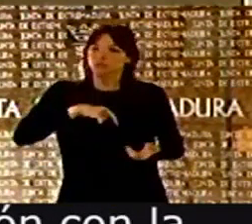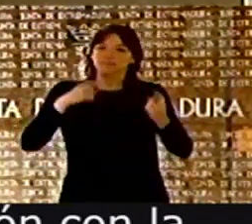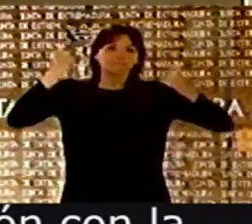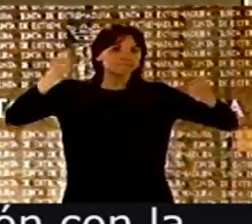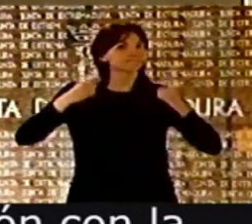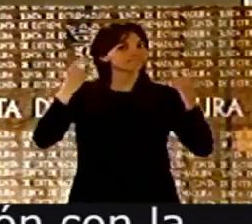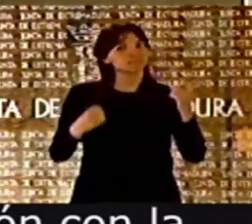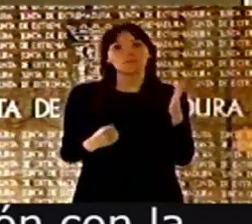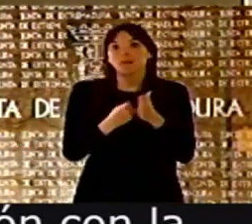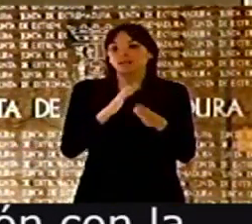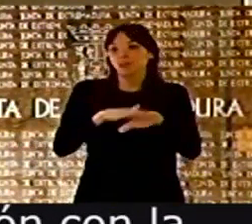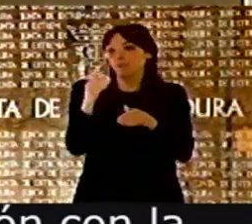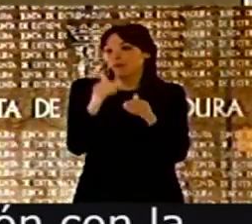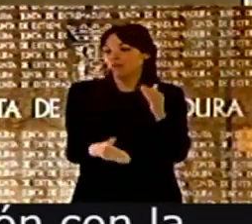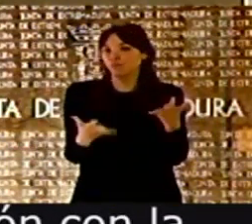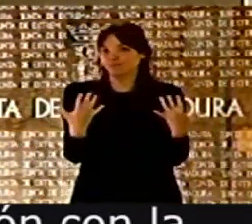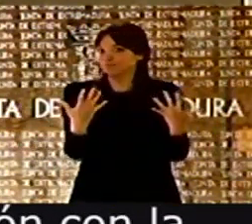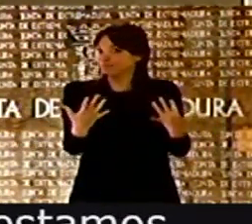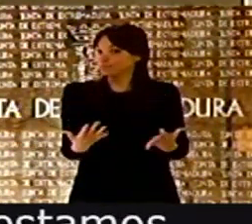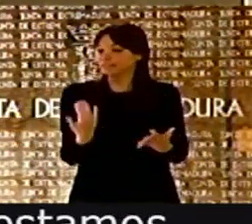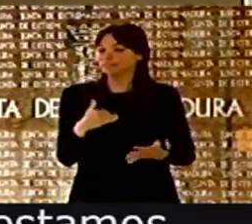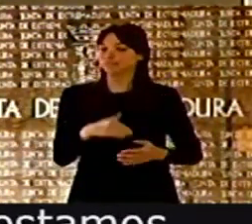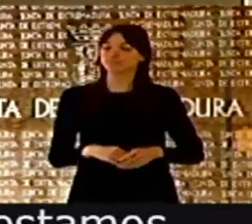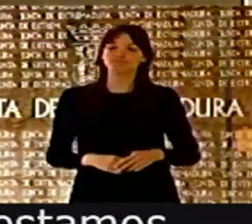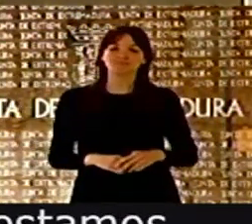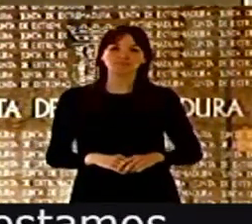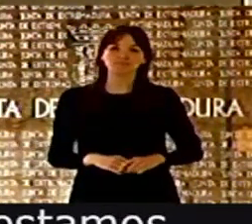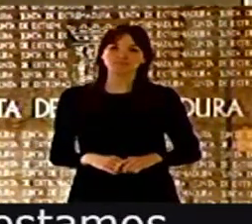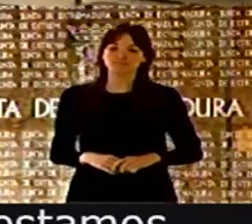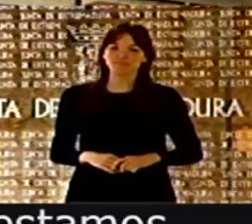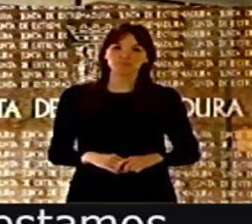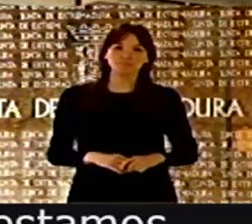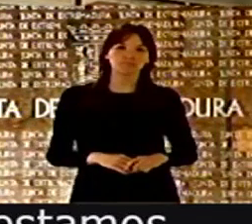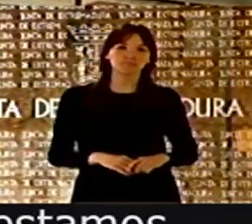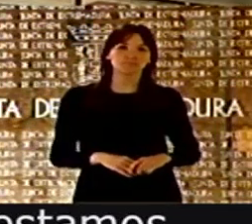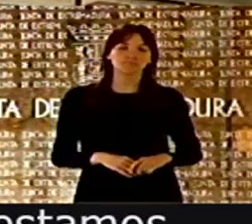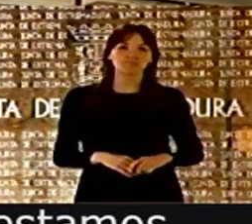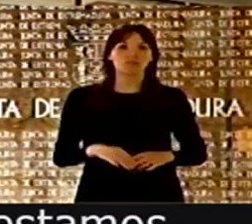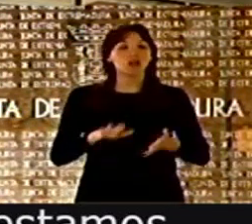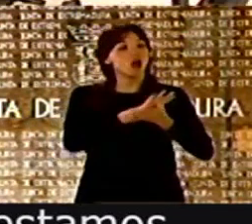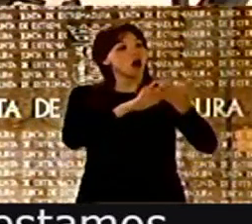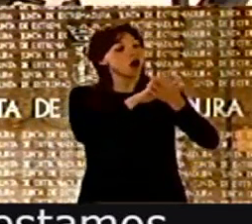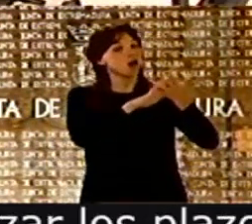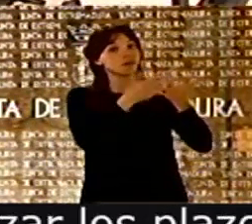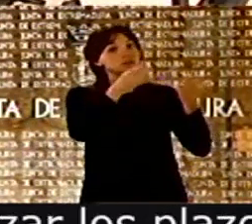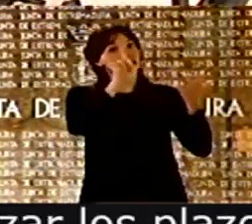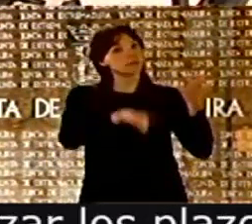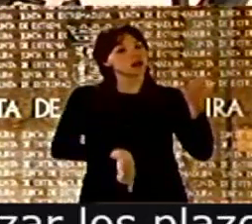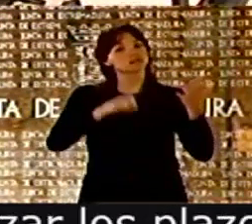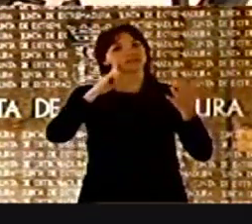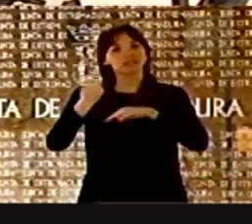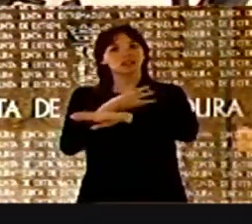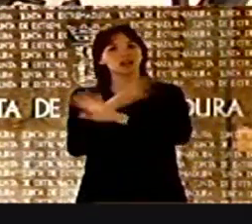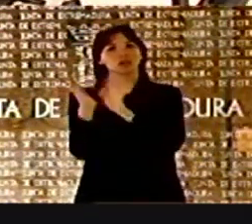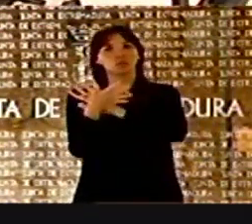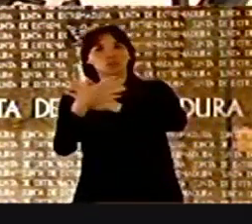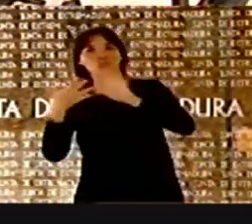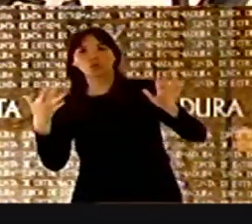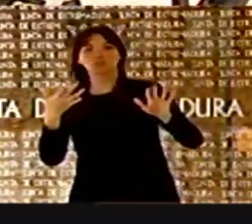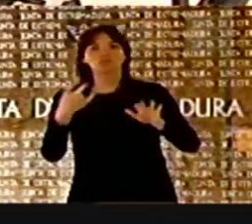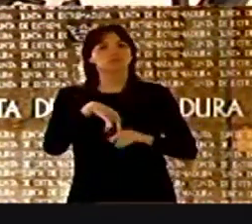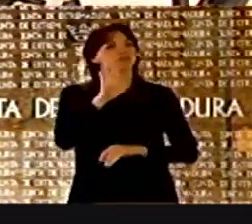para agilizar los plazos lo máximo posible, ¿no? Y hablabas en la respuesta, presidente, de la alta velocidad. Me surge otra pregunta. ¿Va